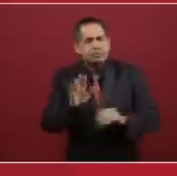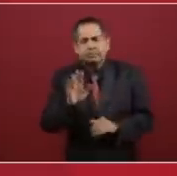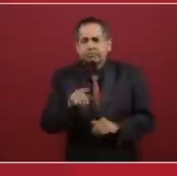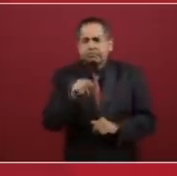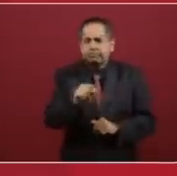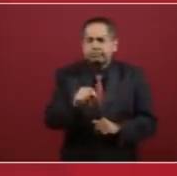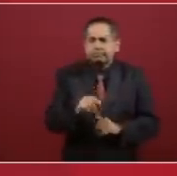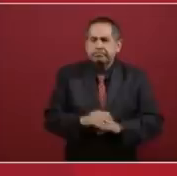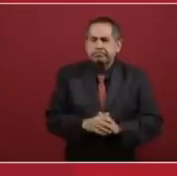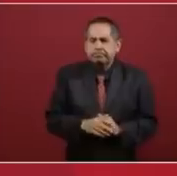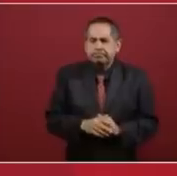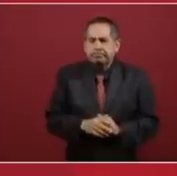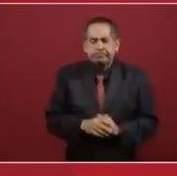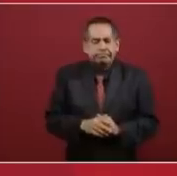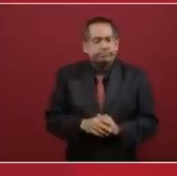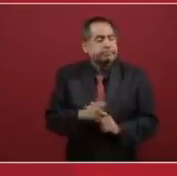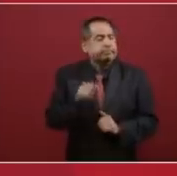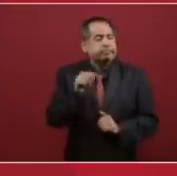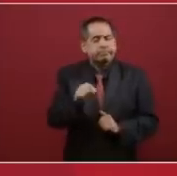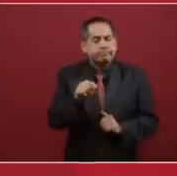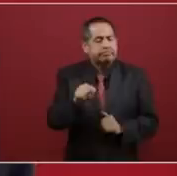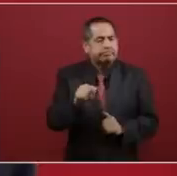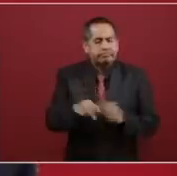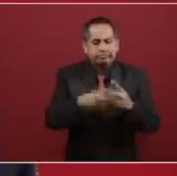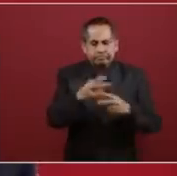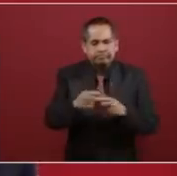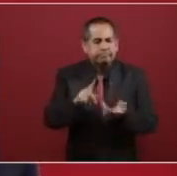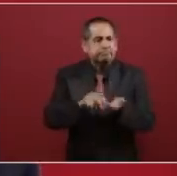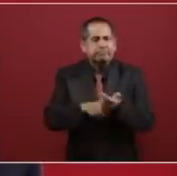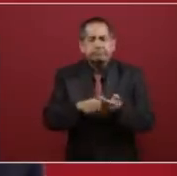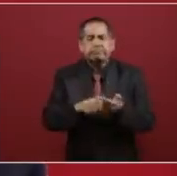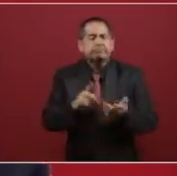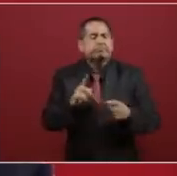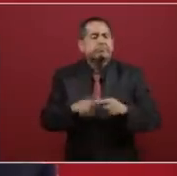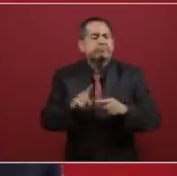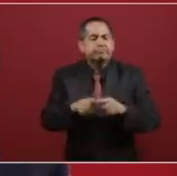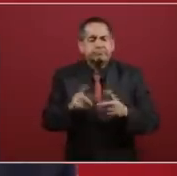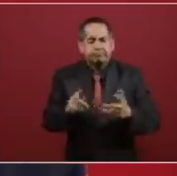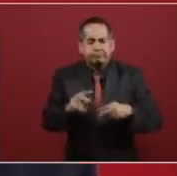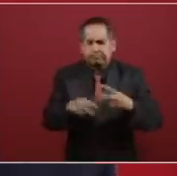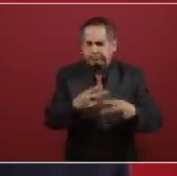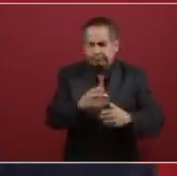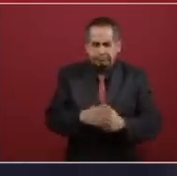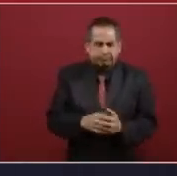que van a estar